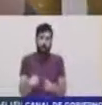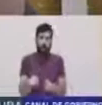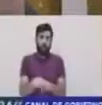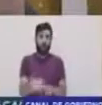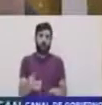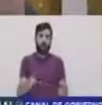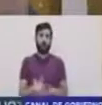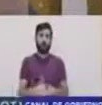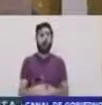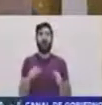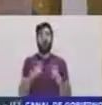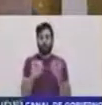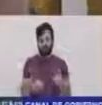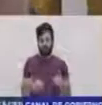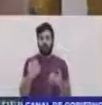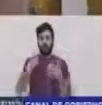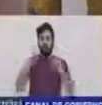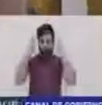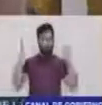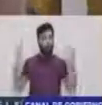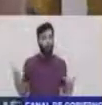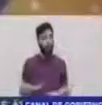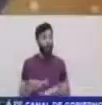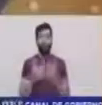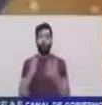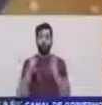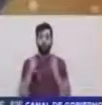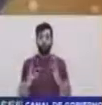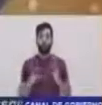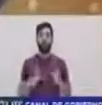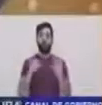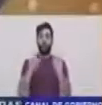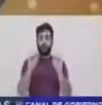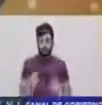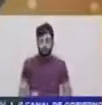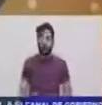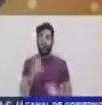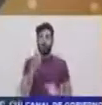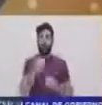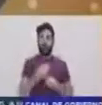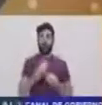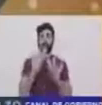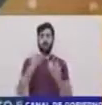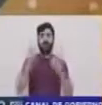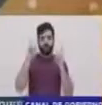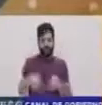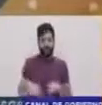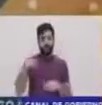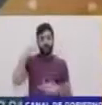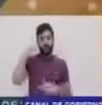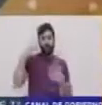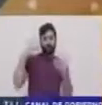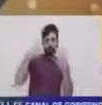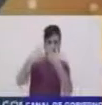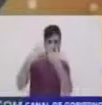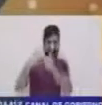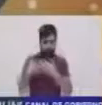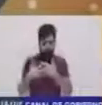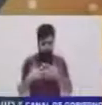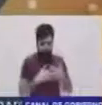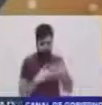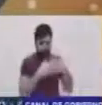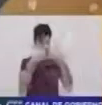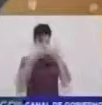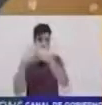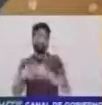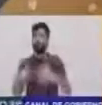Exacto, y así como decíamos, ¿verdad?, la expresión es un conjunto de cosas que transmiten un mensaje y pues si no están coordinadas, ¿verdad?, el mensaje